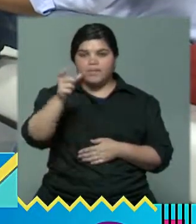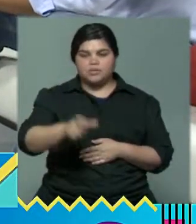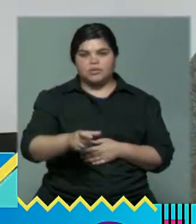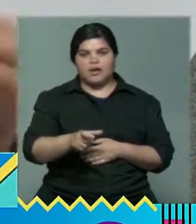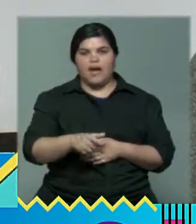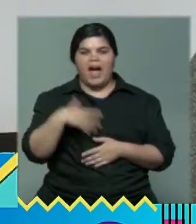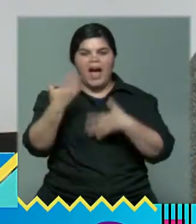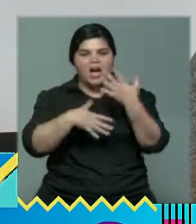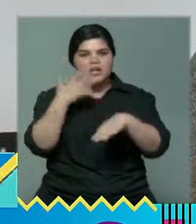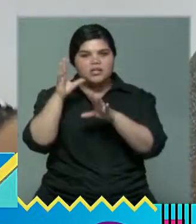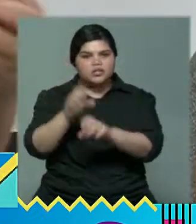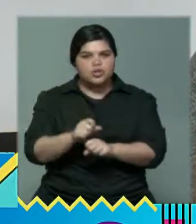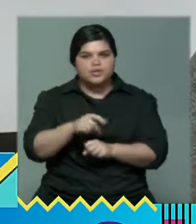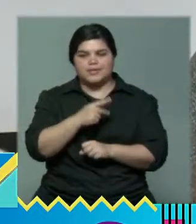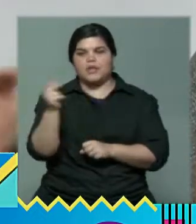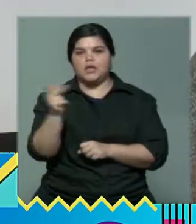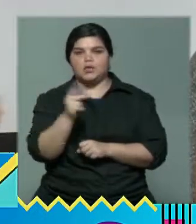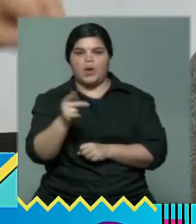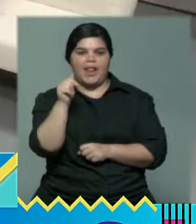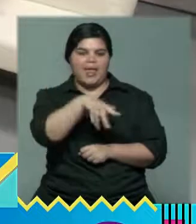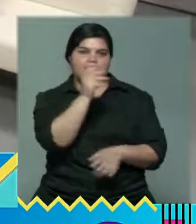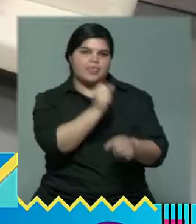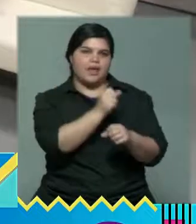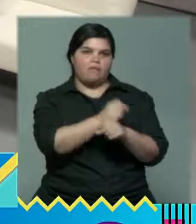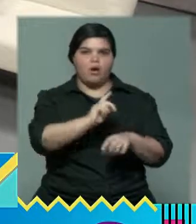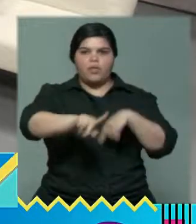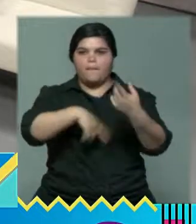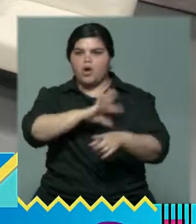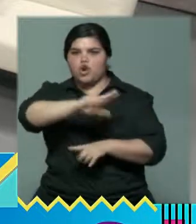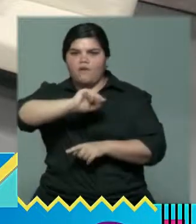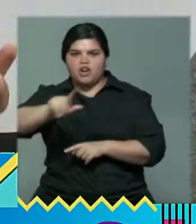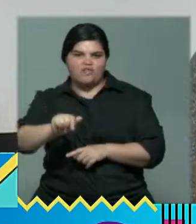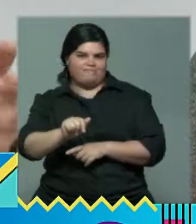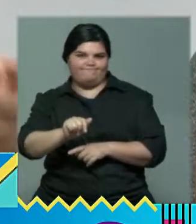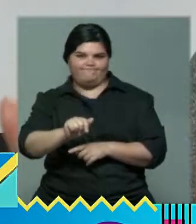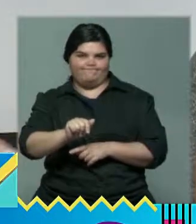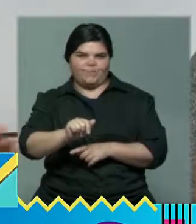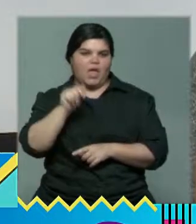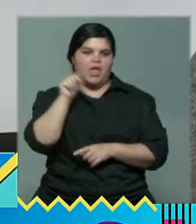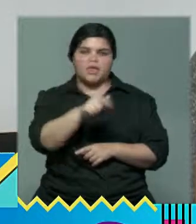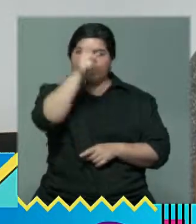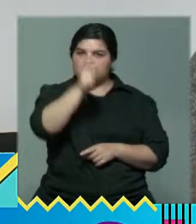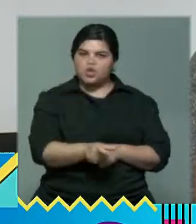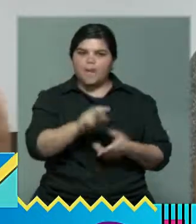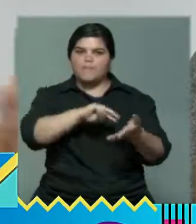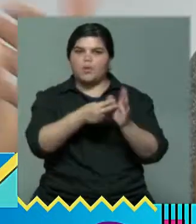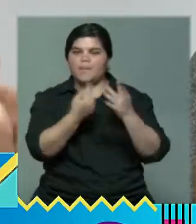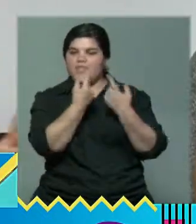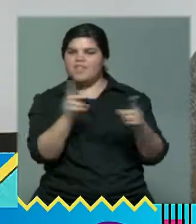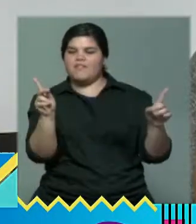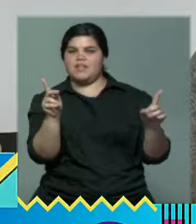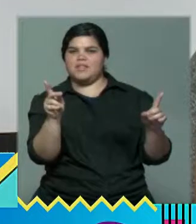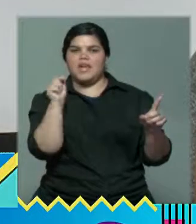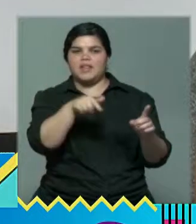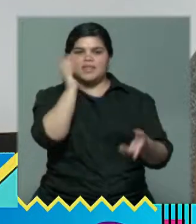cultura del trabajo, no es una persona de trabajado que no tenga hábitos, que va a salir a robar para comer. No, tiene otros problemas. Entonces, claro, ¿qué hay que hacer? Hay que hacer un